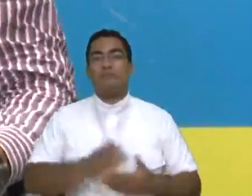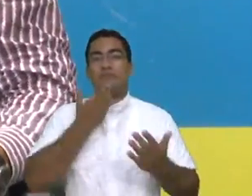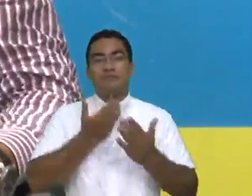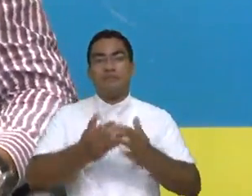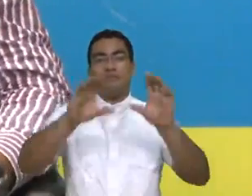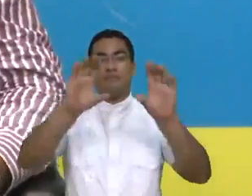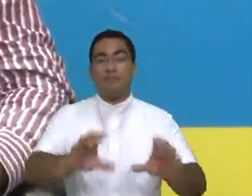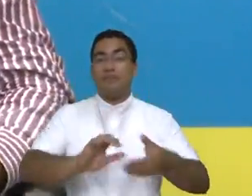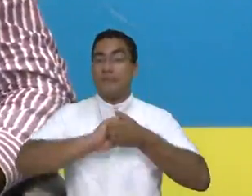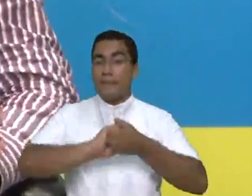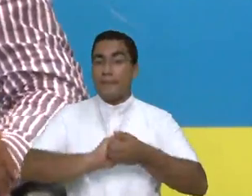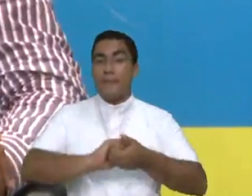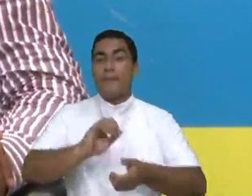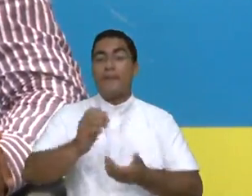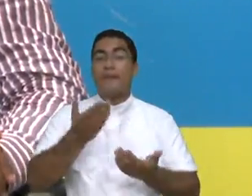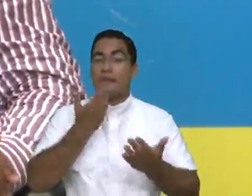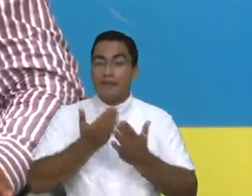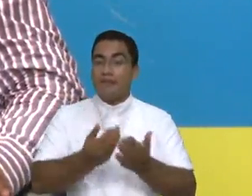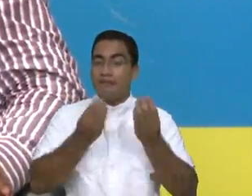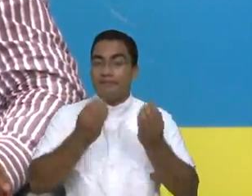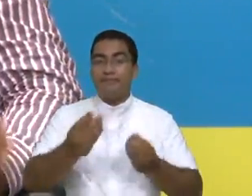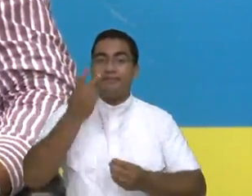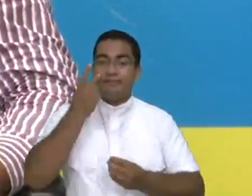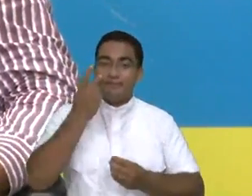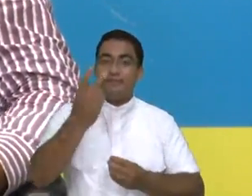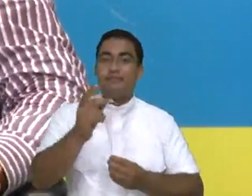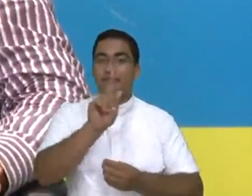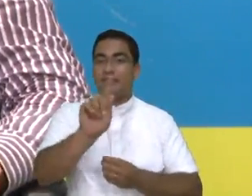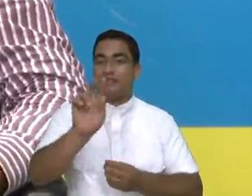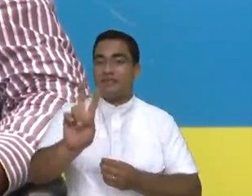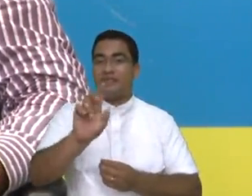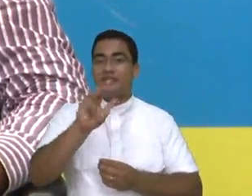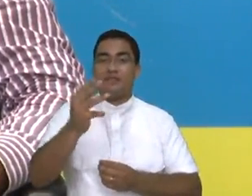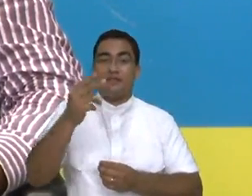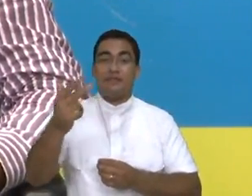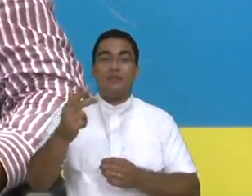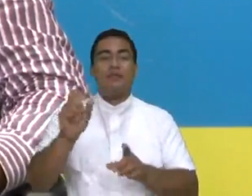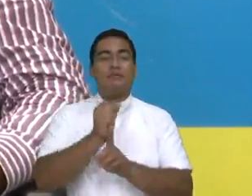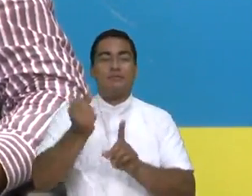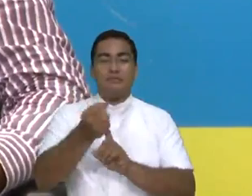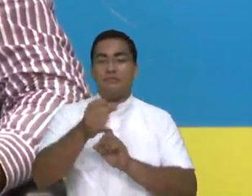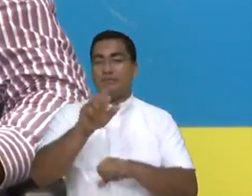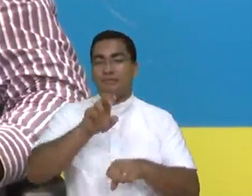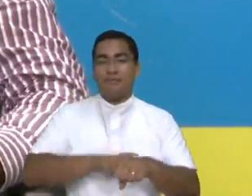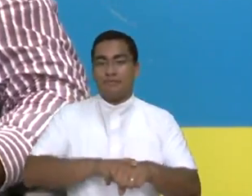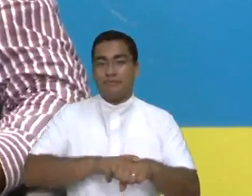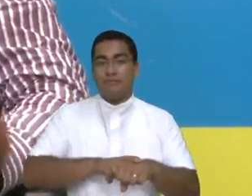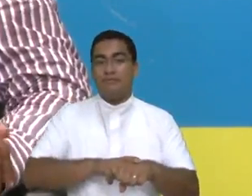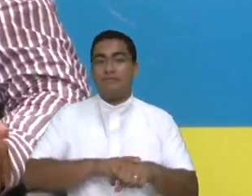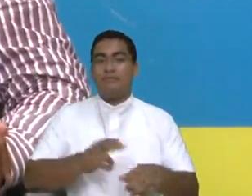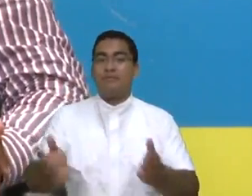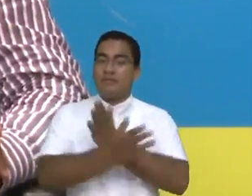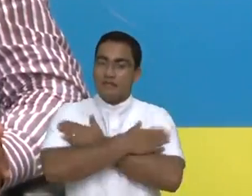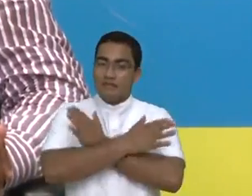Muy buenas tardes, amigos televidentes. Muchas gracias por su fiel sintonía al canal 98, el canal parlamentario, el canal de la Asamblea Nacional.